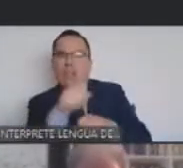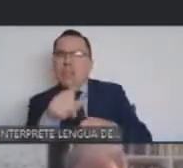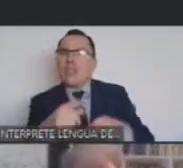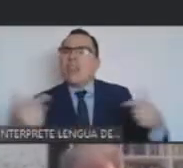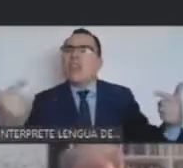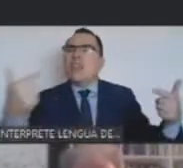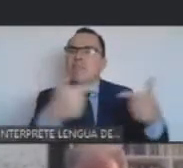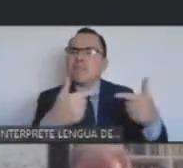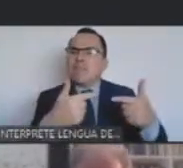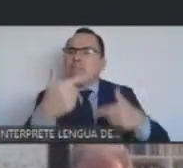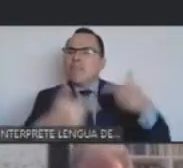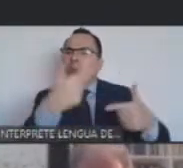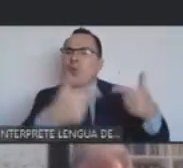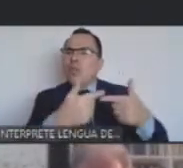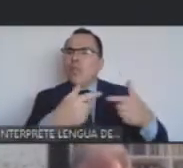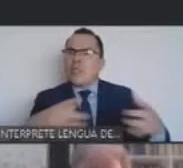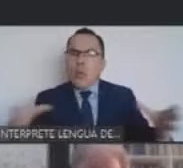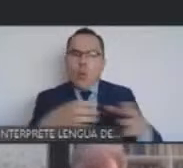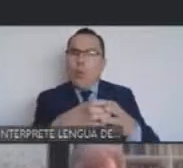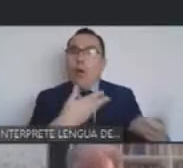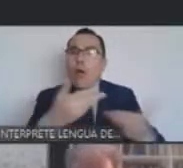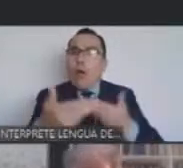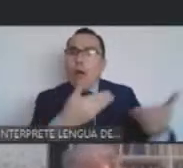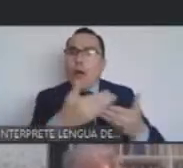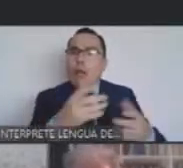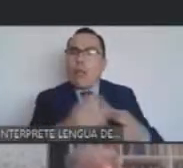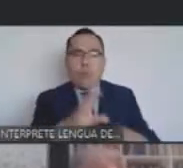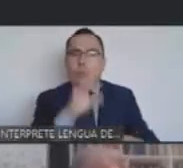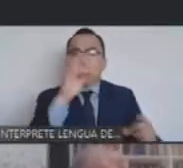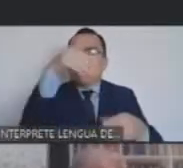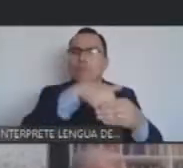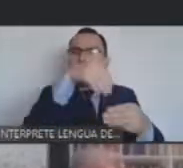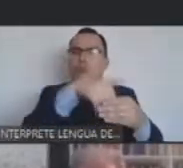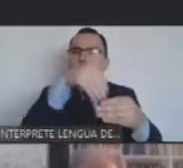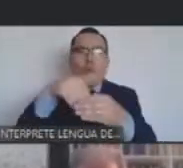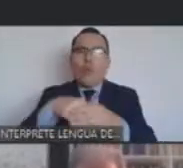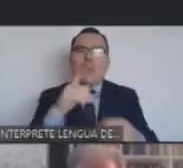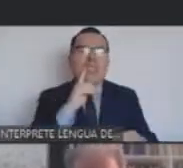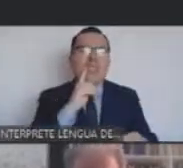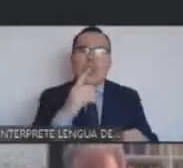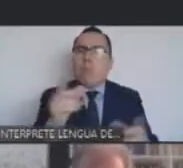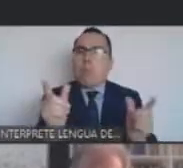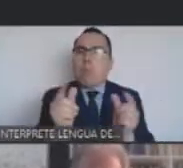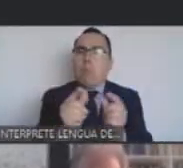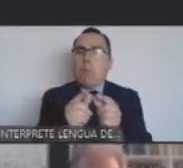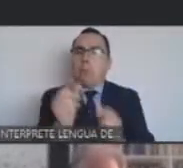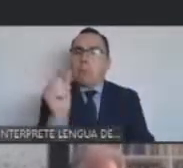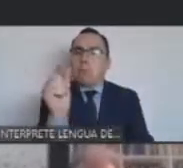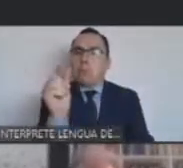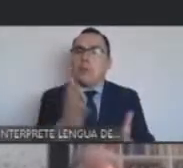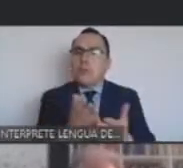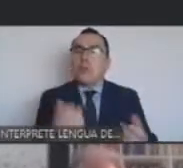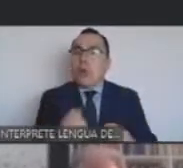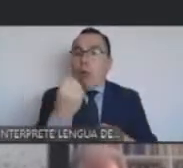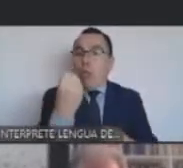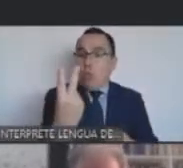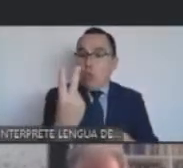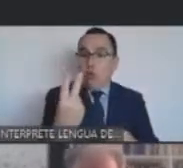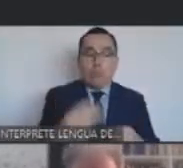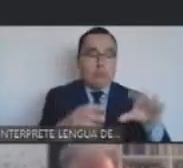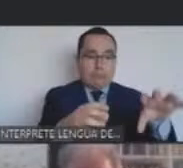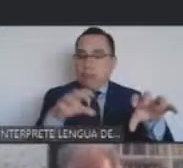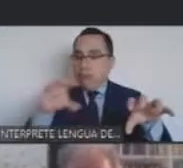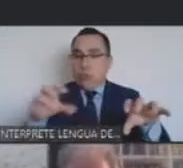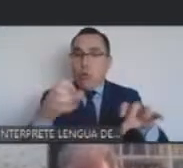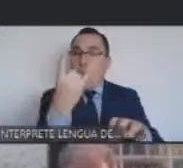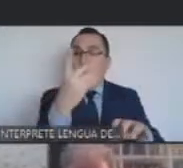partidos eran muy, muy bajas cuando había elecciones. Había dos partidos en extremos del espectro electoral, ¿no es cierto?, la UDI y